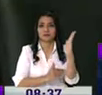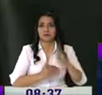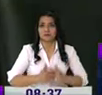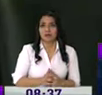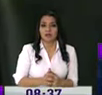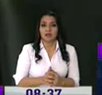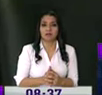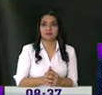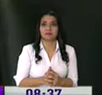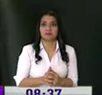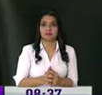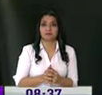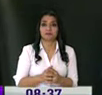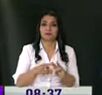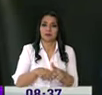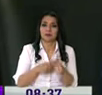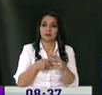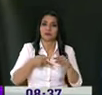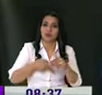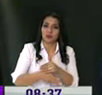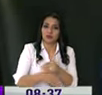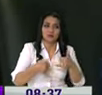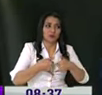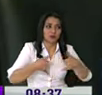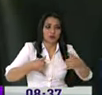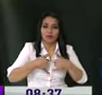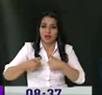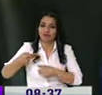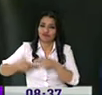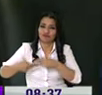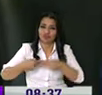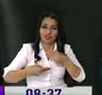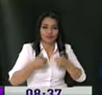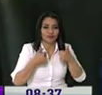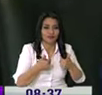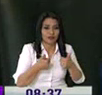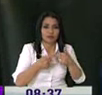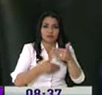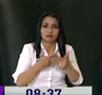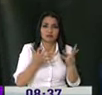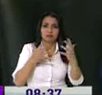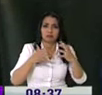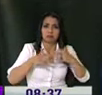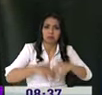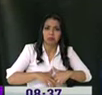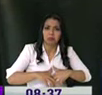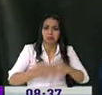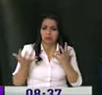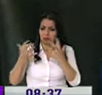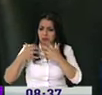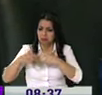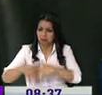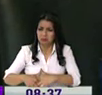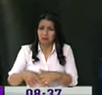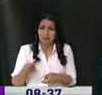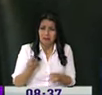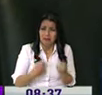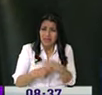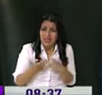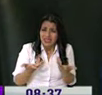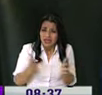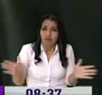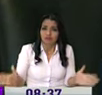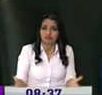la inauguración, empezaron locales comerciales y al poco tiempo quebraron estos locales comerciales. Entonces eso evidentemente va